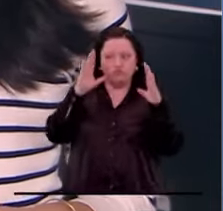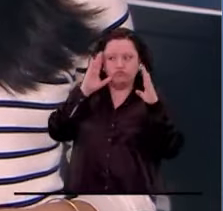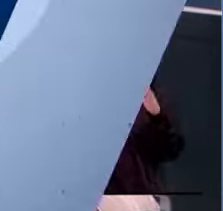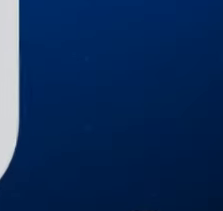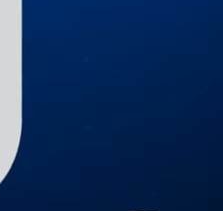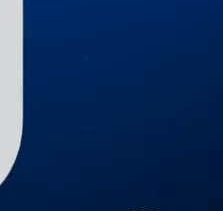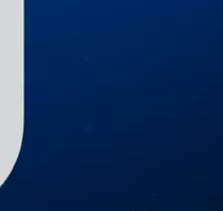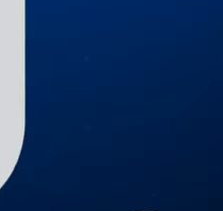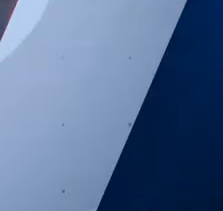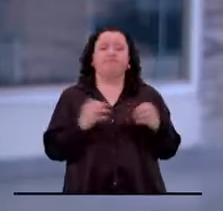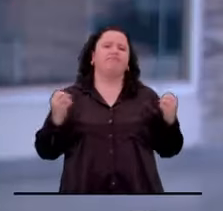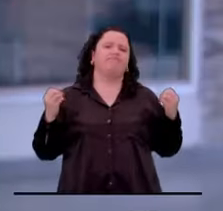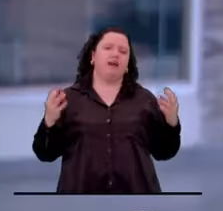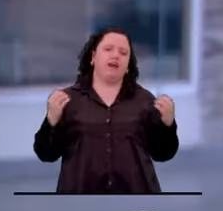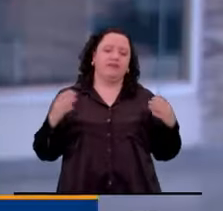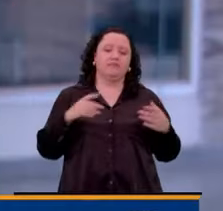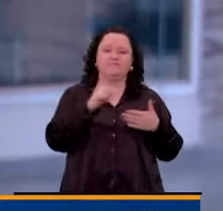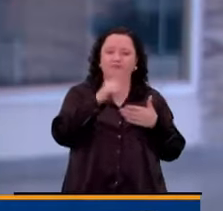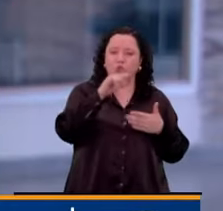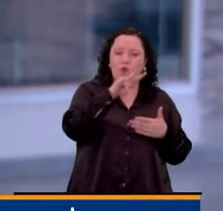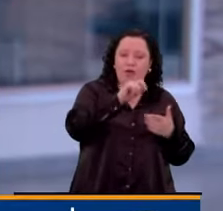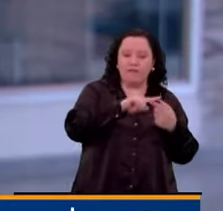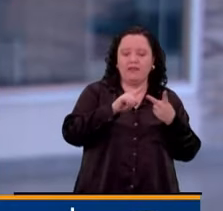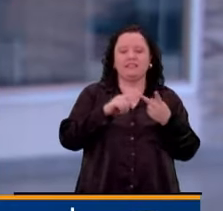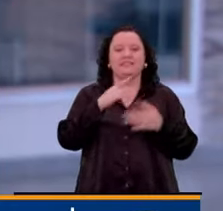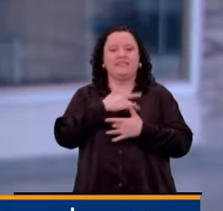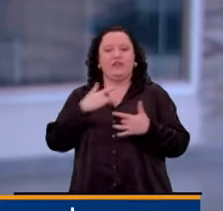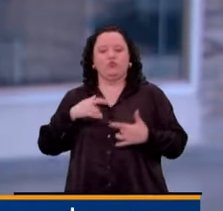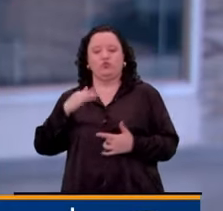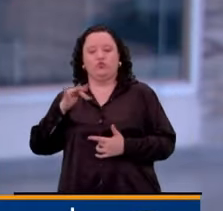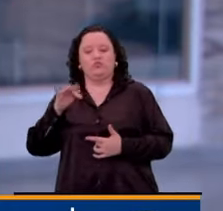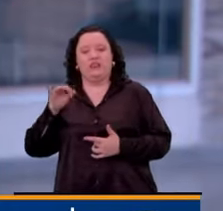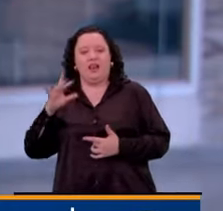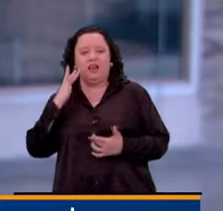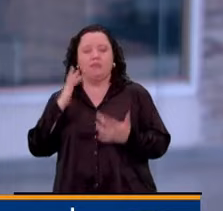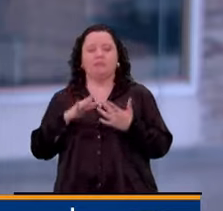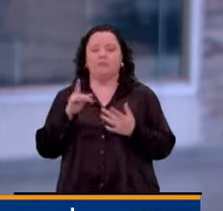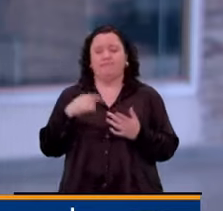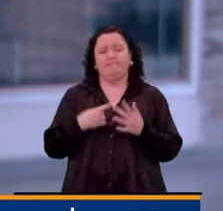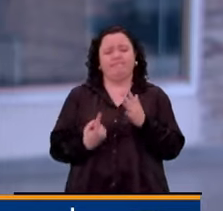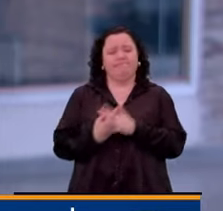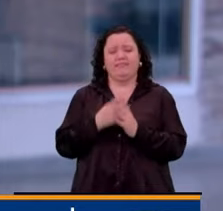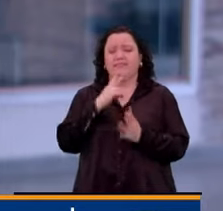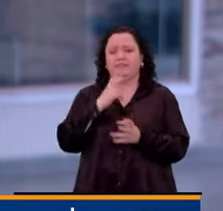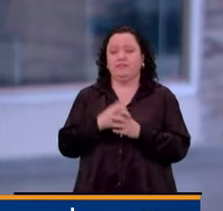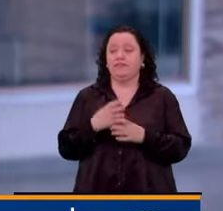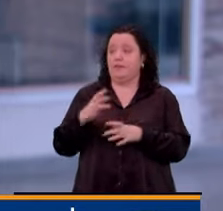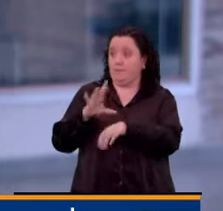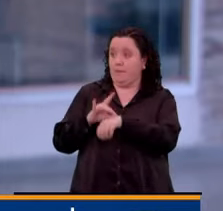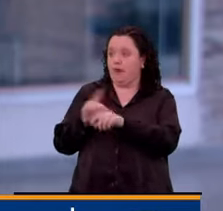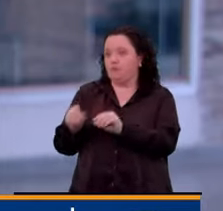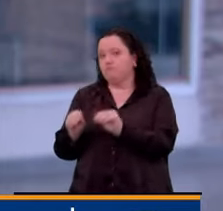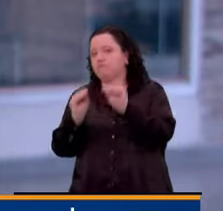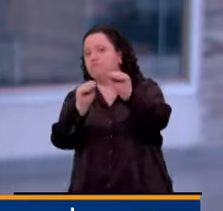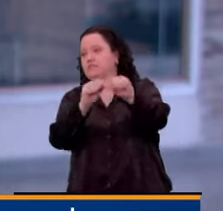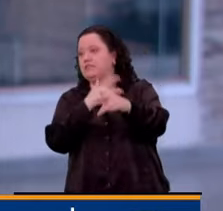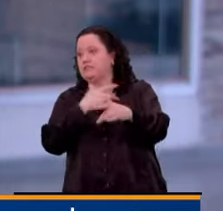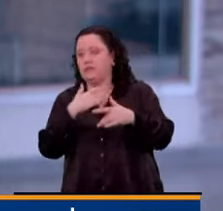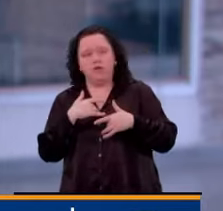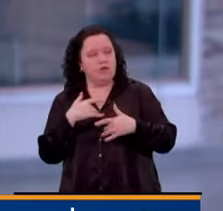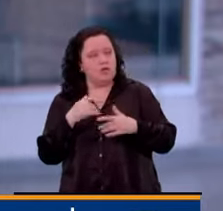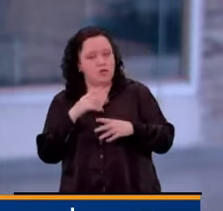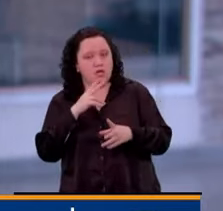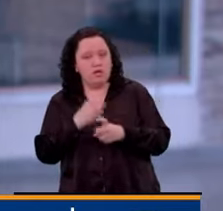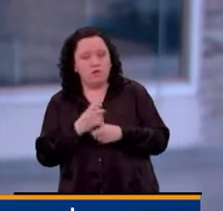Stephanie, varias, como la nueva EPS y Salud Total, que aseguran que han tenido inconvenientes con la remisión de pacientes a centros de salud. En este video